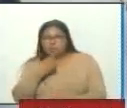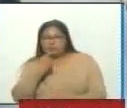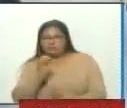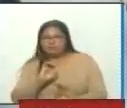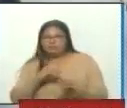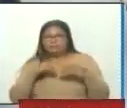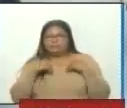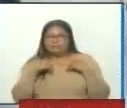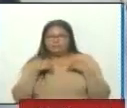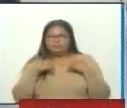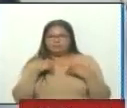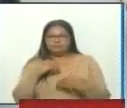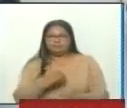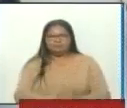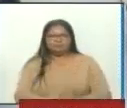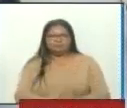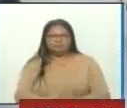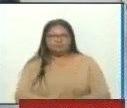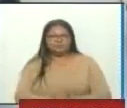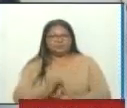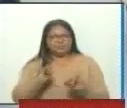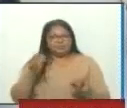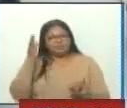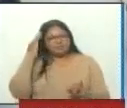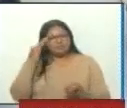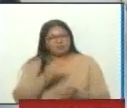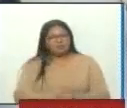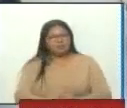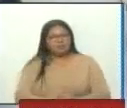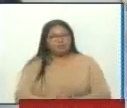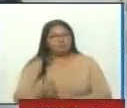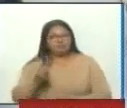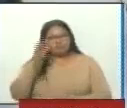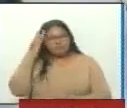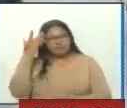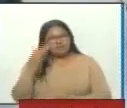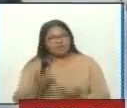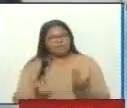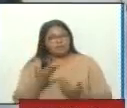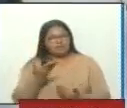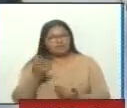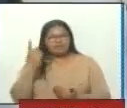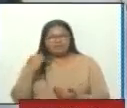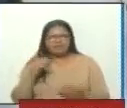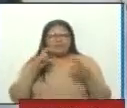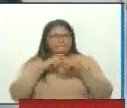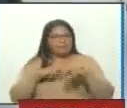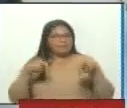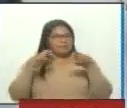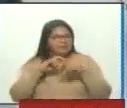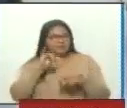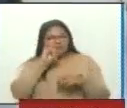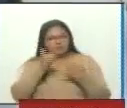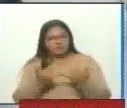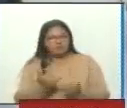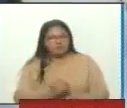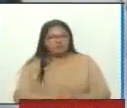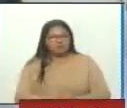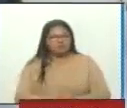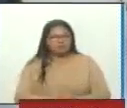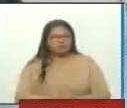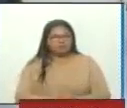Sí. Es que y no la censura imagina, ya uno sabe. No se imagina la importancia que tiene la investigación y la información adecuada. Por eso